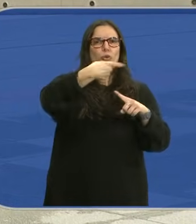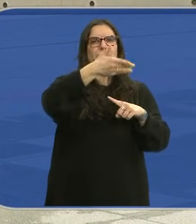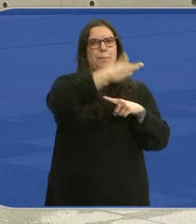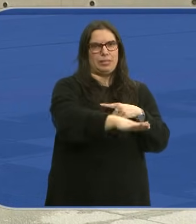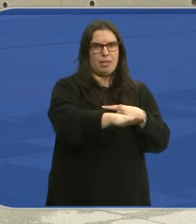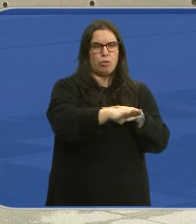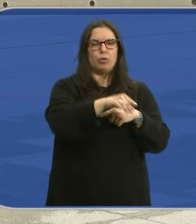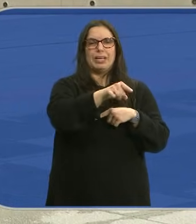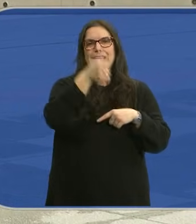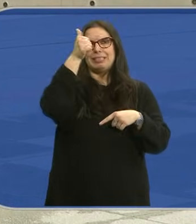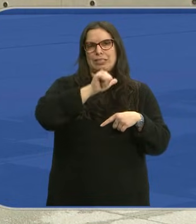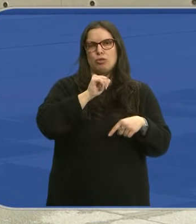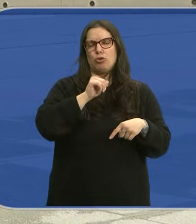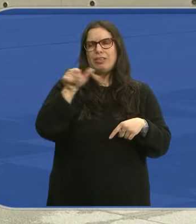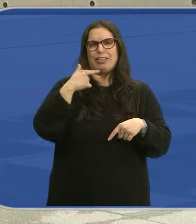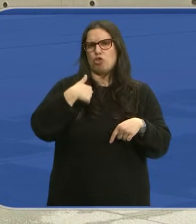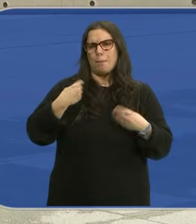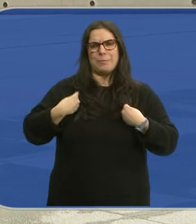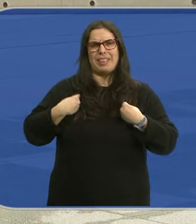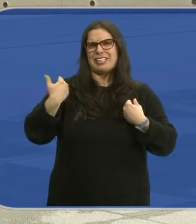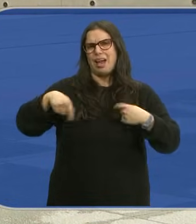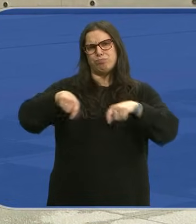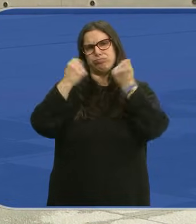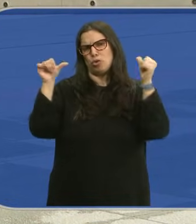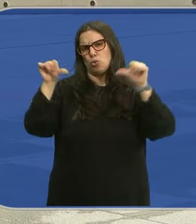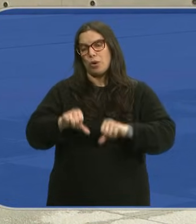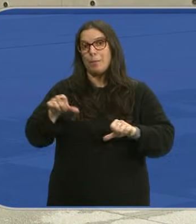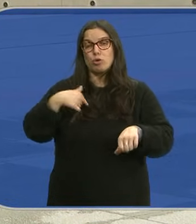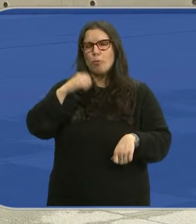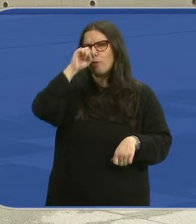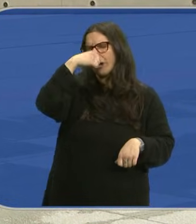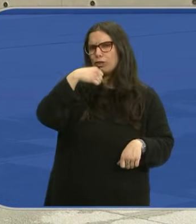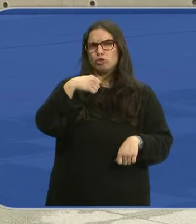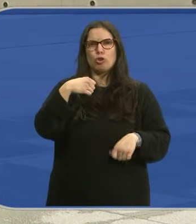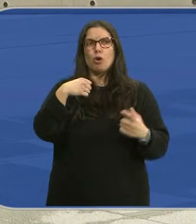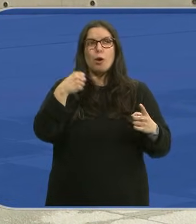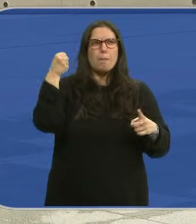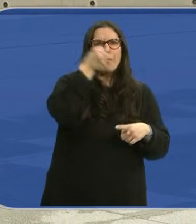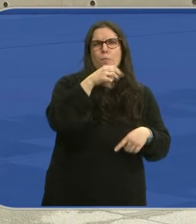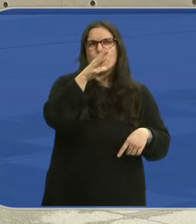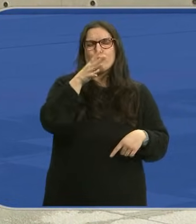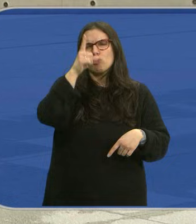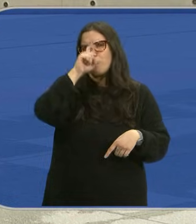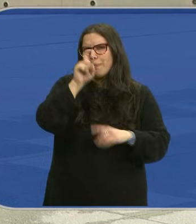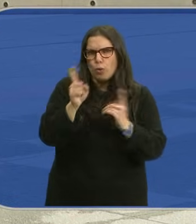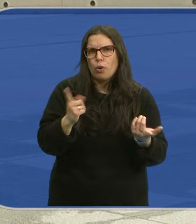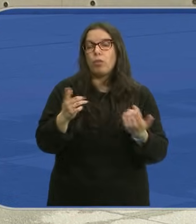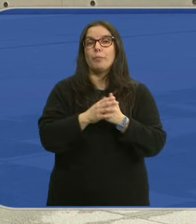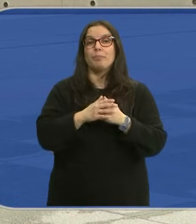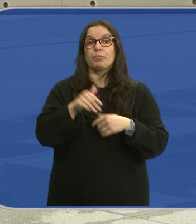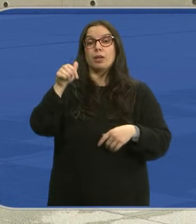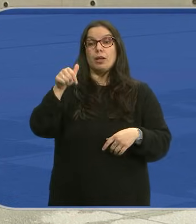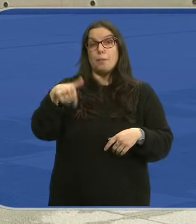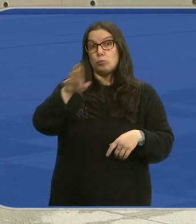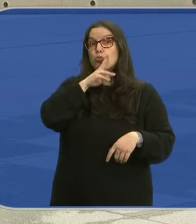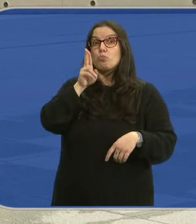chaval, a Sergio, que se había arruinado la vida, pero que estaba tan borracho que no recordaba por qué le había agredido. Lo mismo ha contado